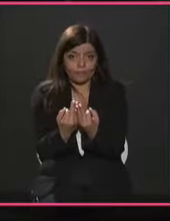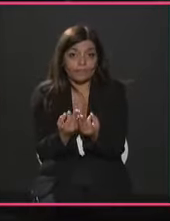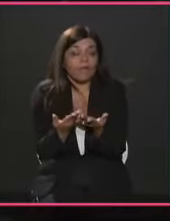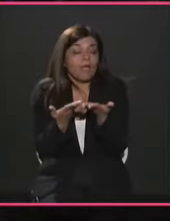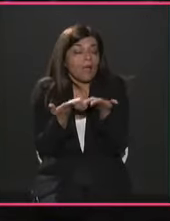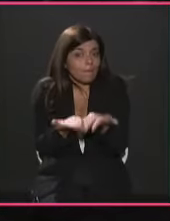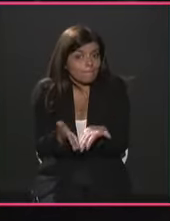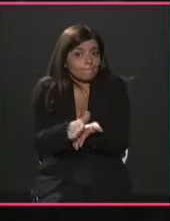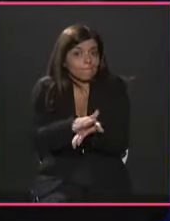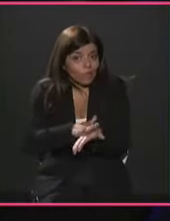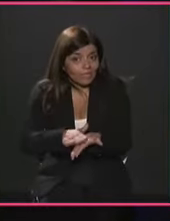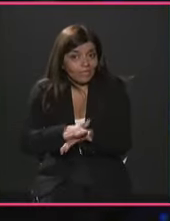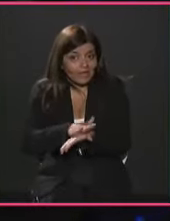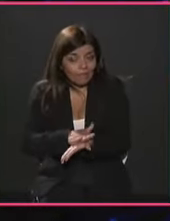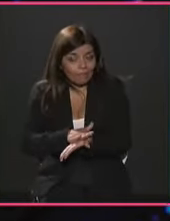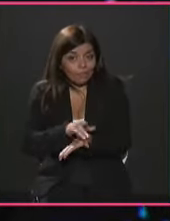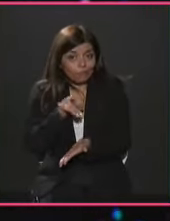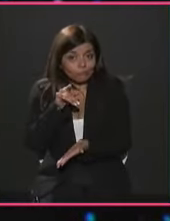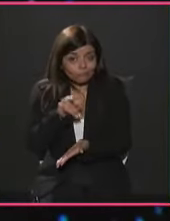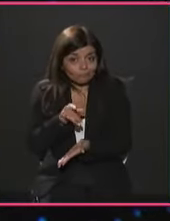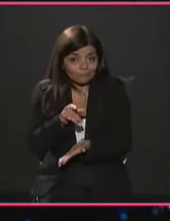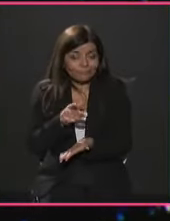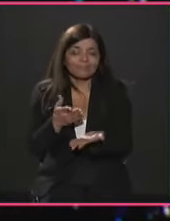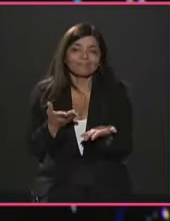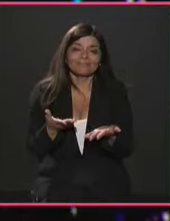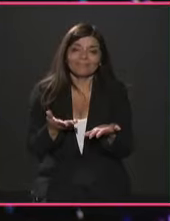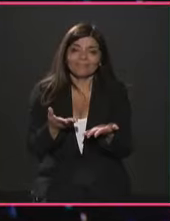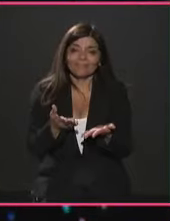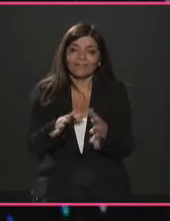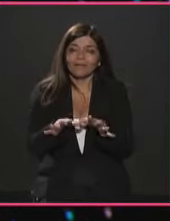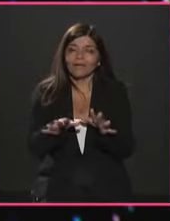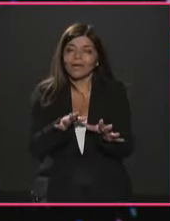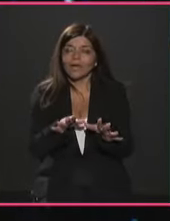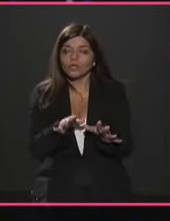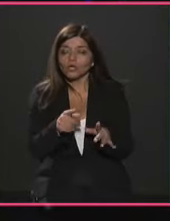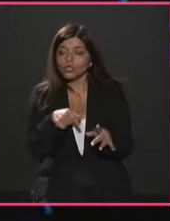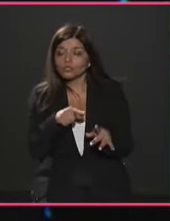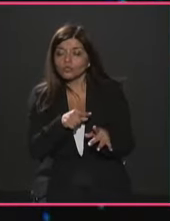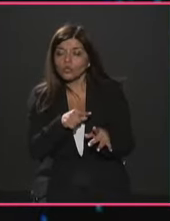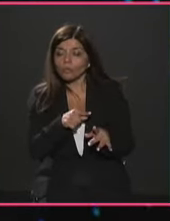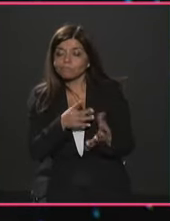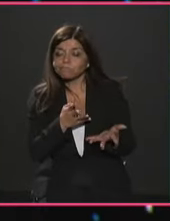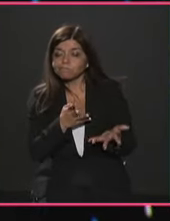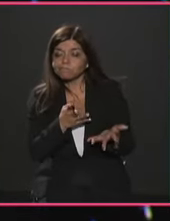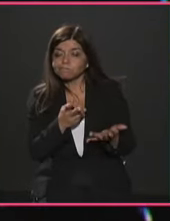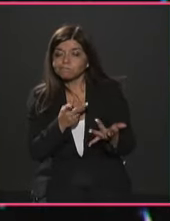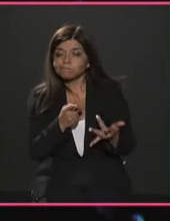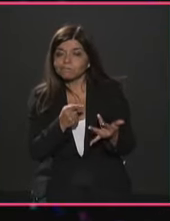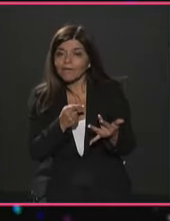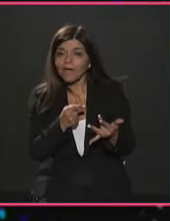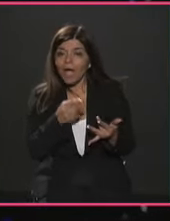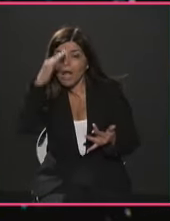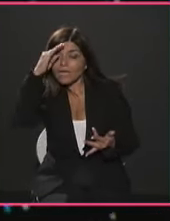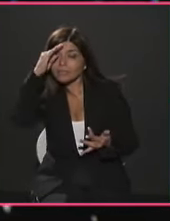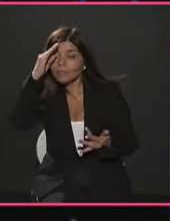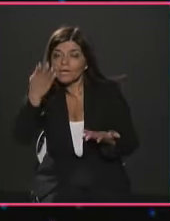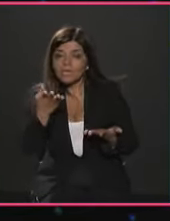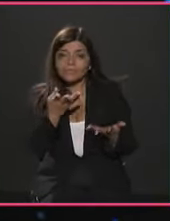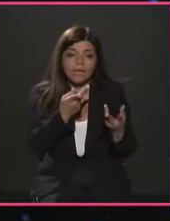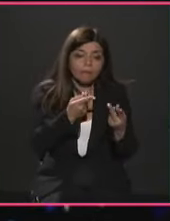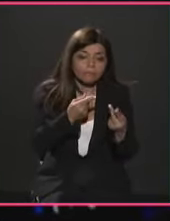ejemplo que uno tiene es de hecho es algo medible empírico que es